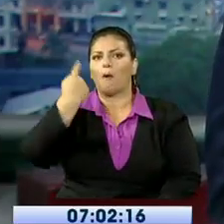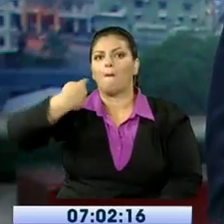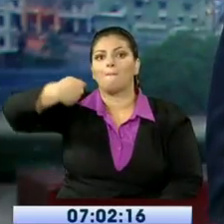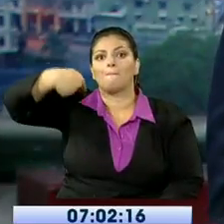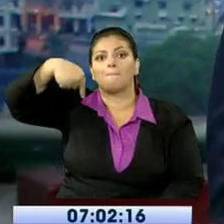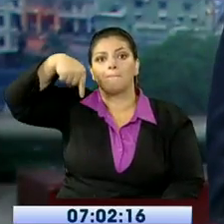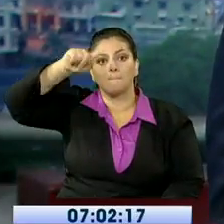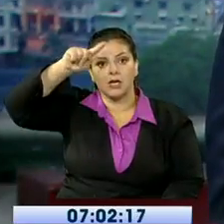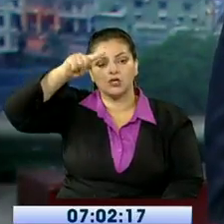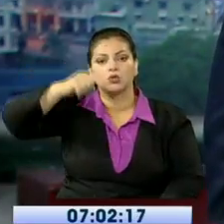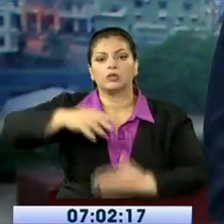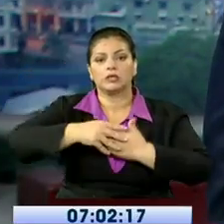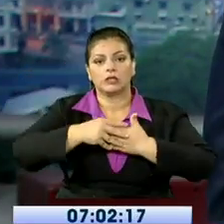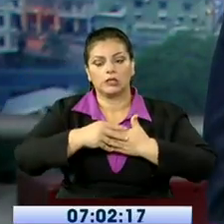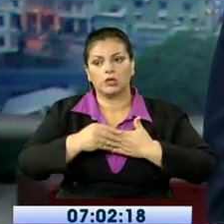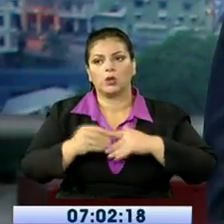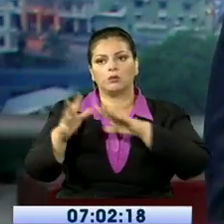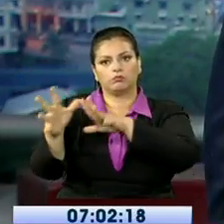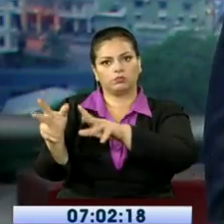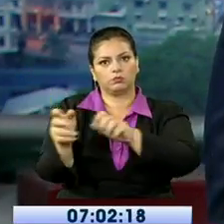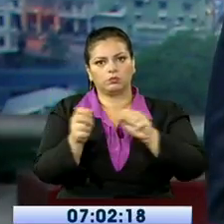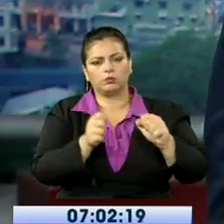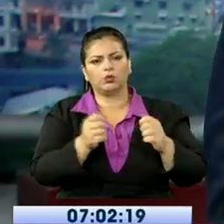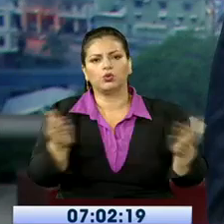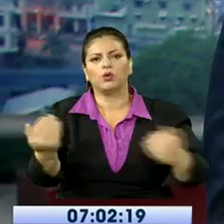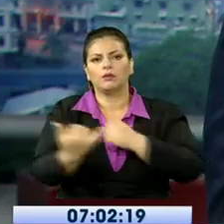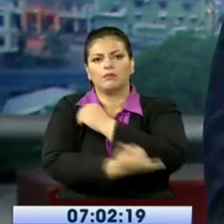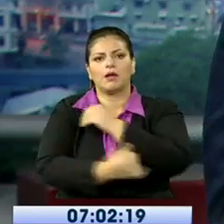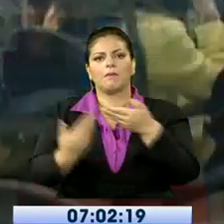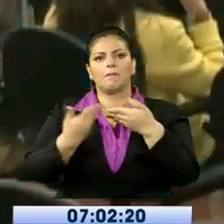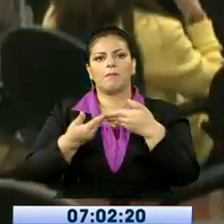de Alex Bravo.